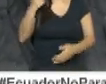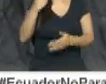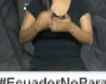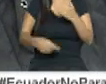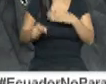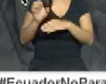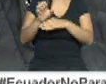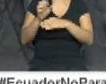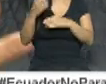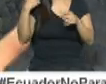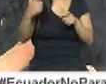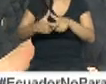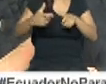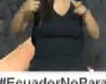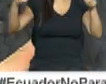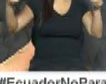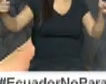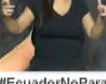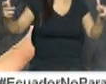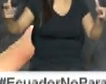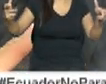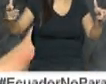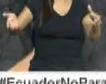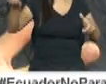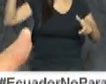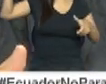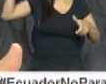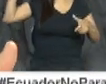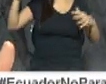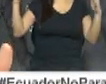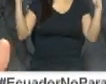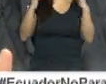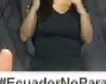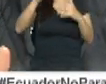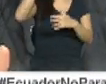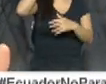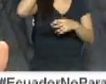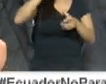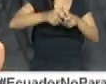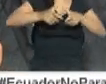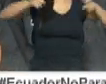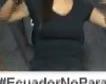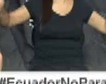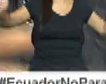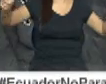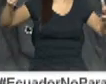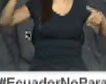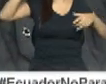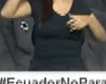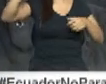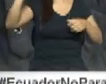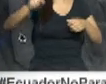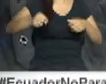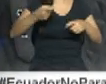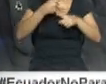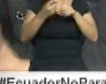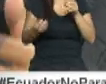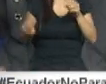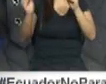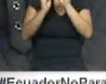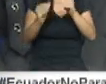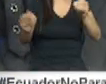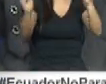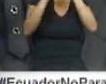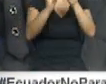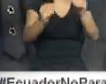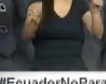la Fuerza Armada que nosotros heredamos, un modelo preparado para la guerra, el conflicto con el Perú. Una guerra que de cierta manera tiene una lógica territorial,